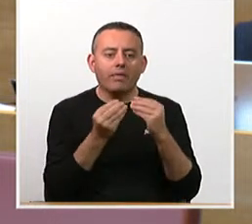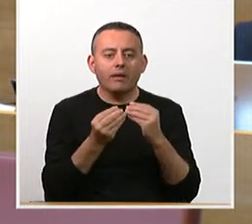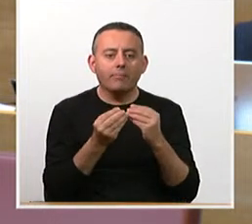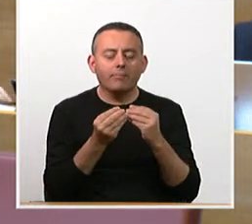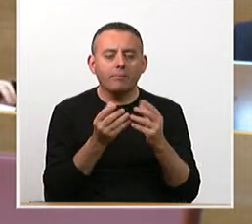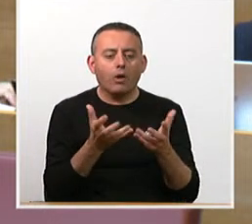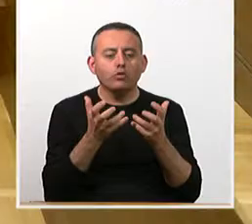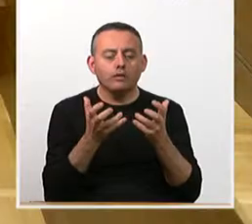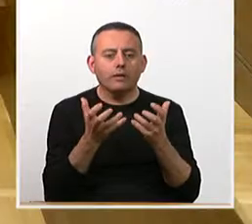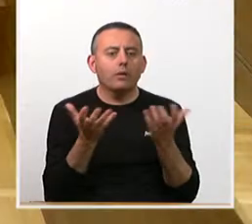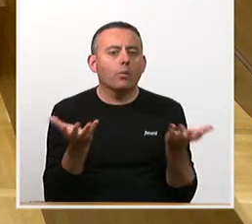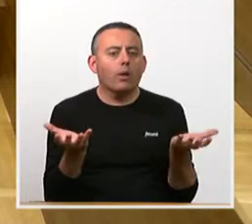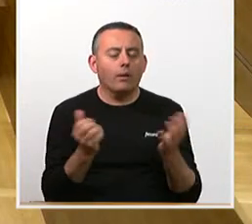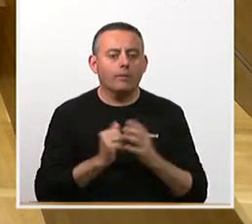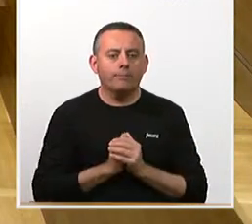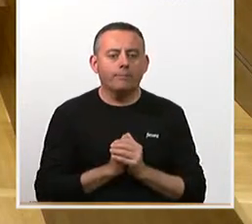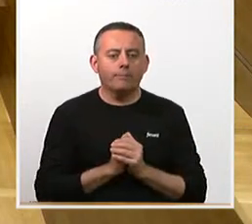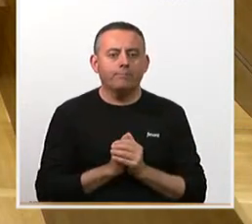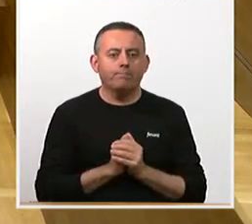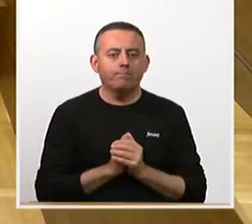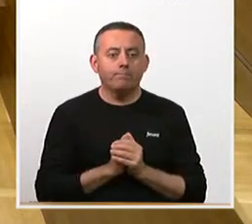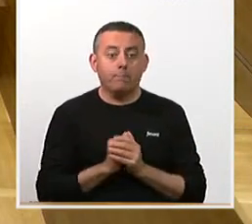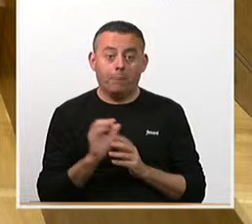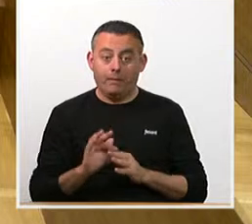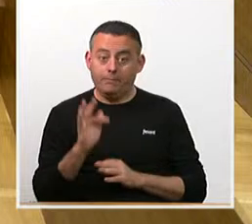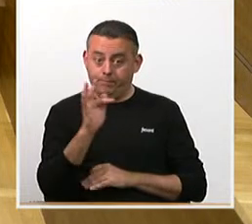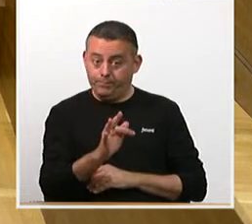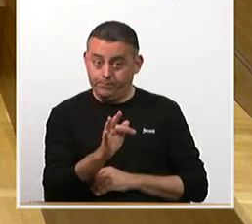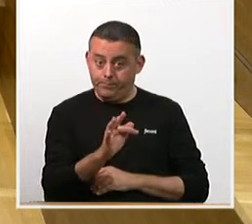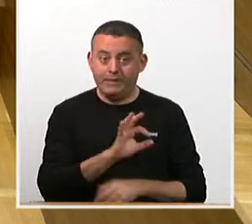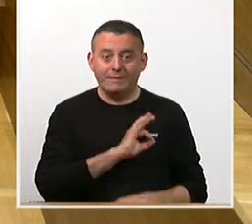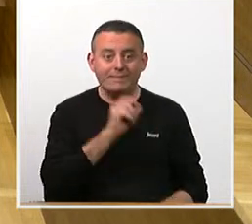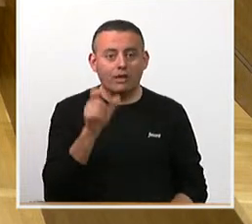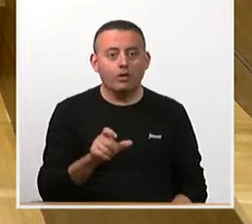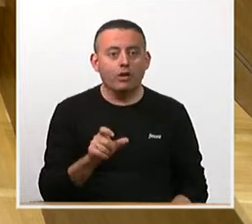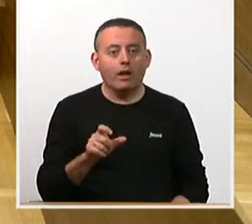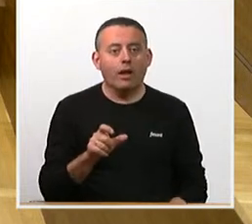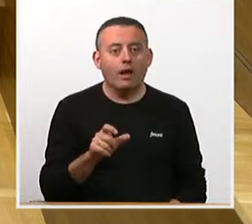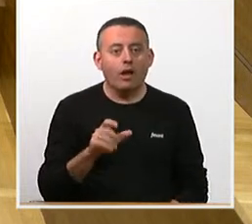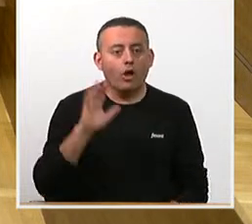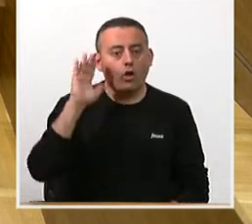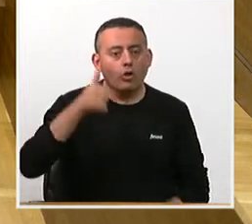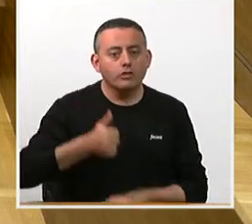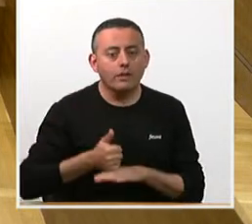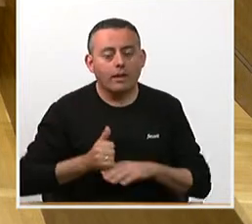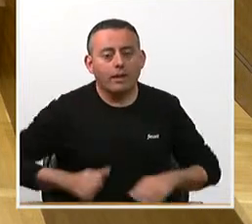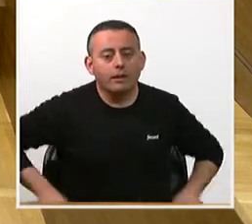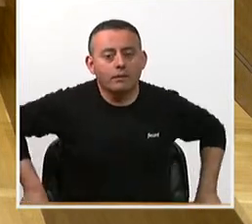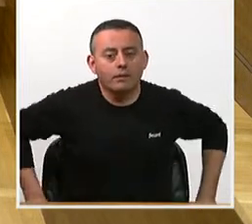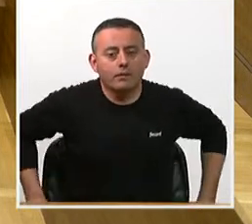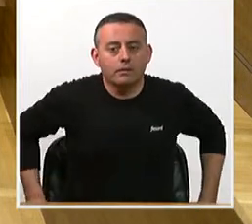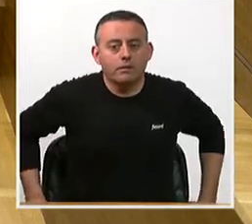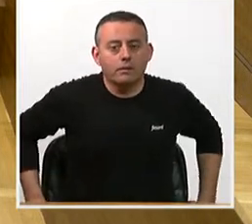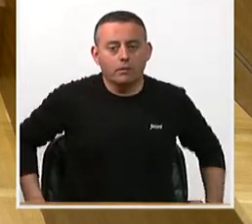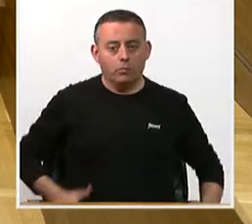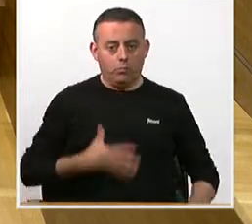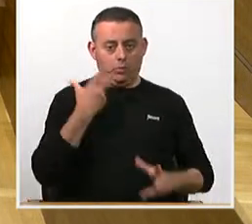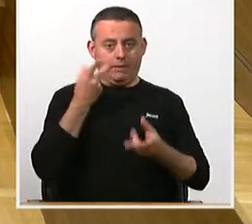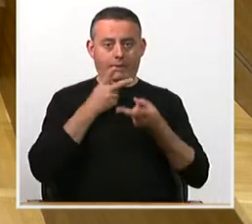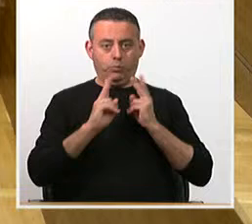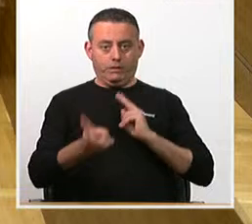territorio Gracias Señora navalón señora consellera respire un poco y